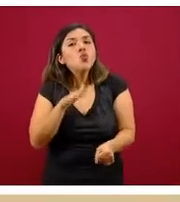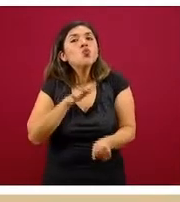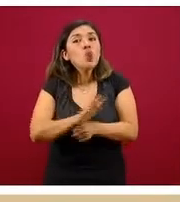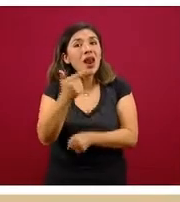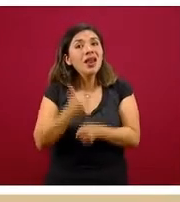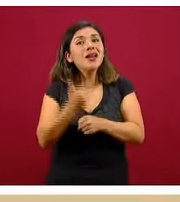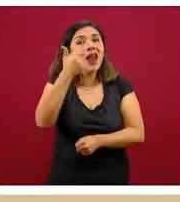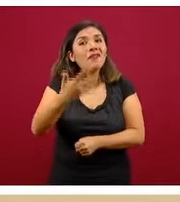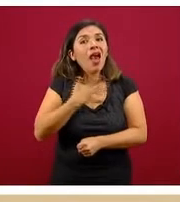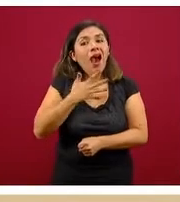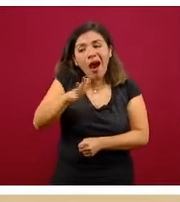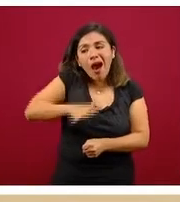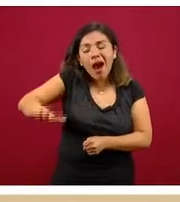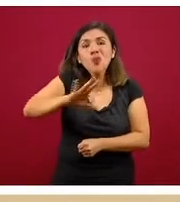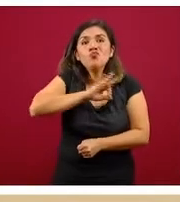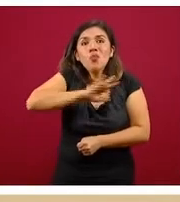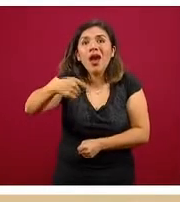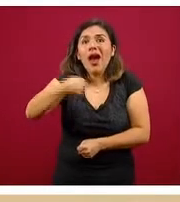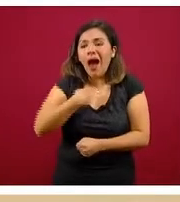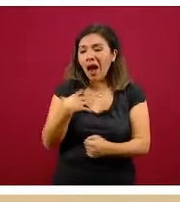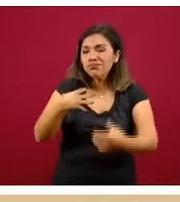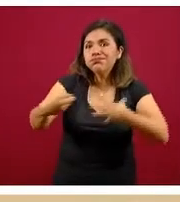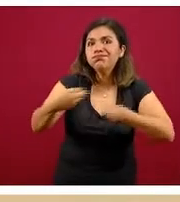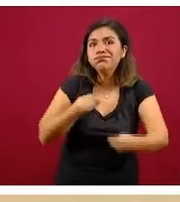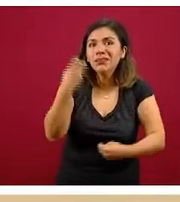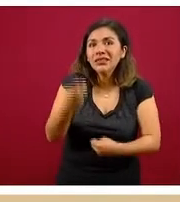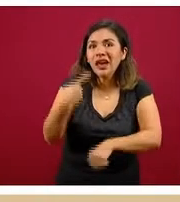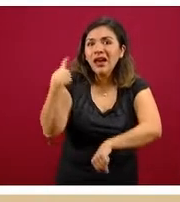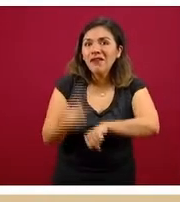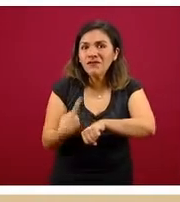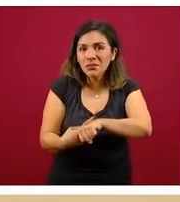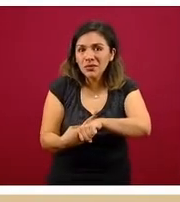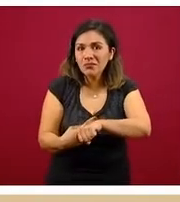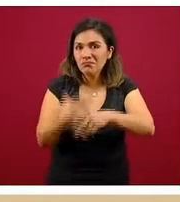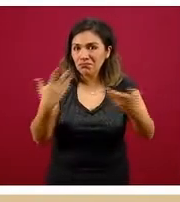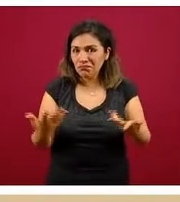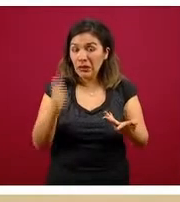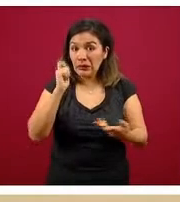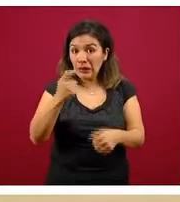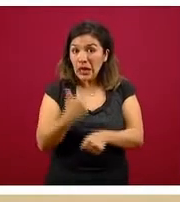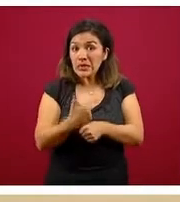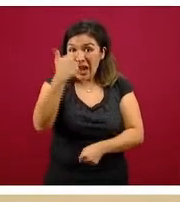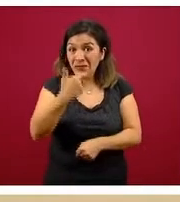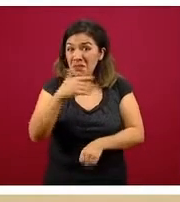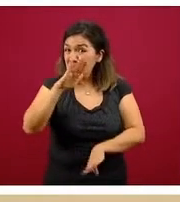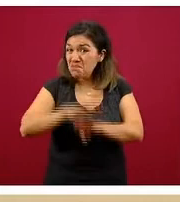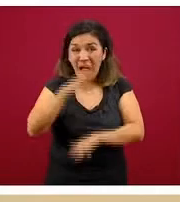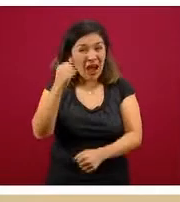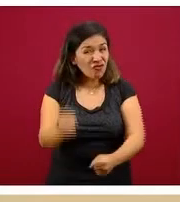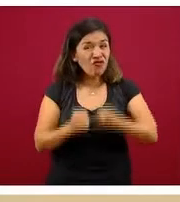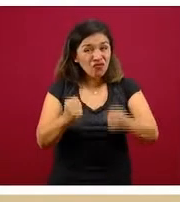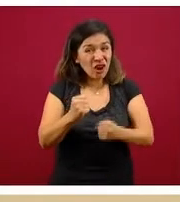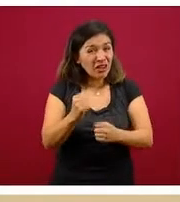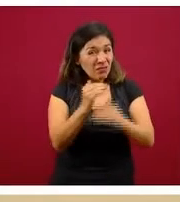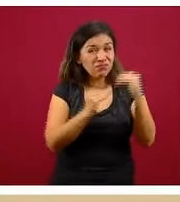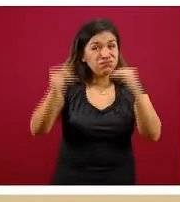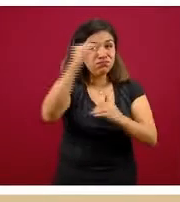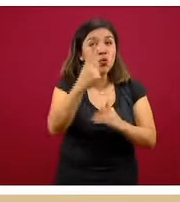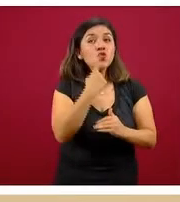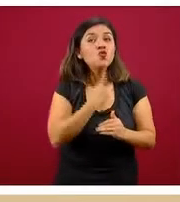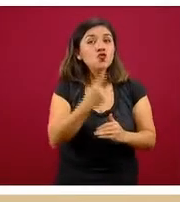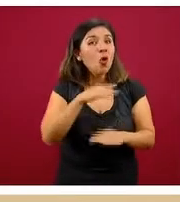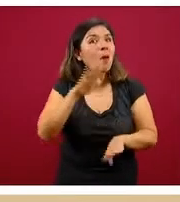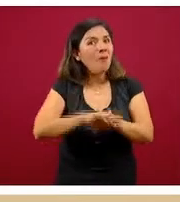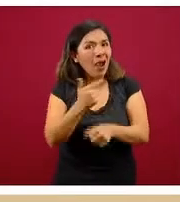cuál es el riesgo de contagiarse de la enfermedad. Si hablamos que es un riesgo máximo, estamos hablando del más alto